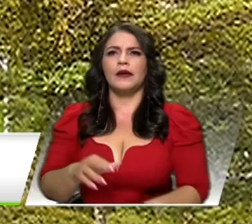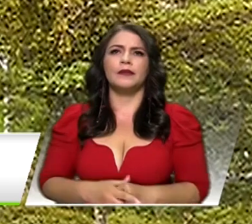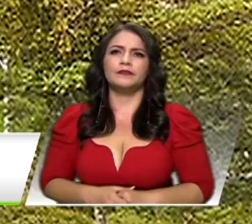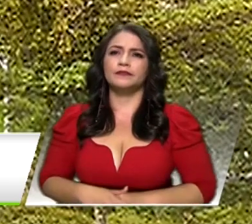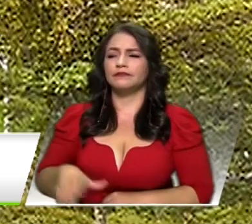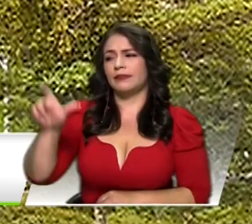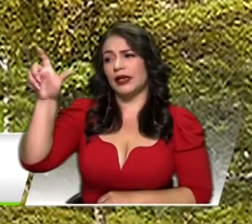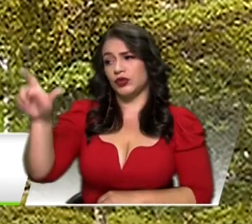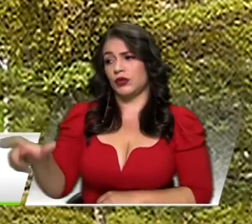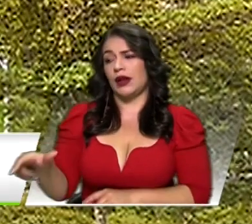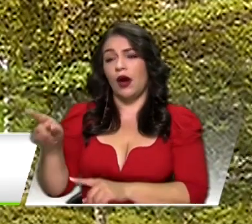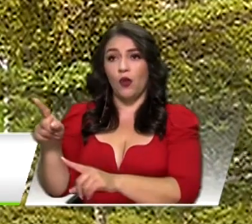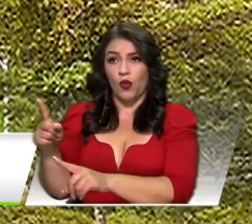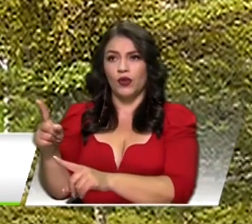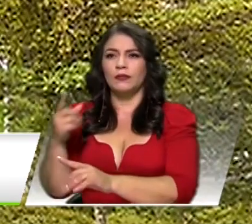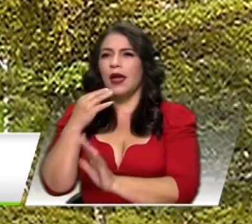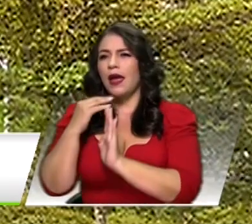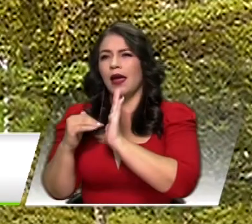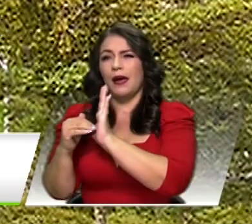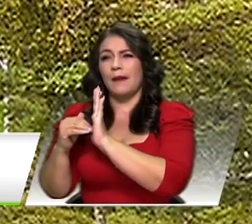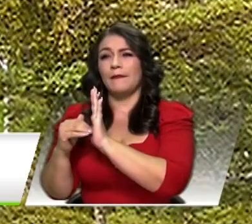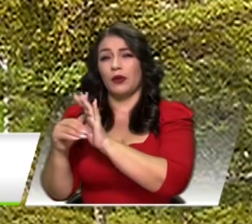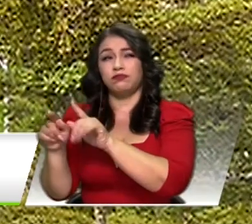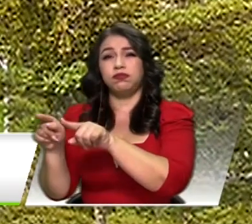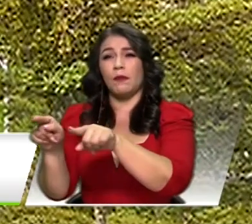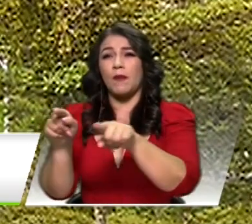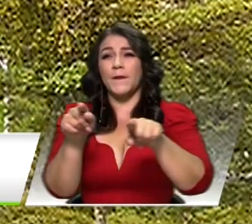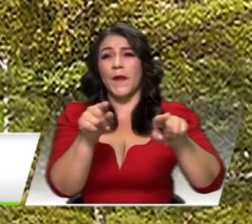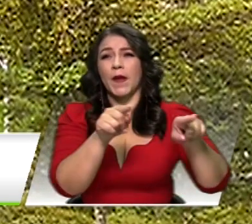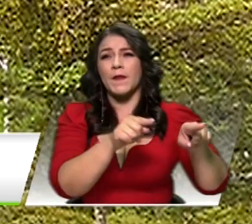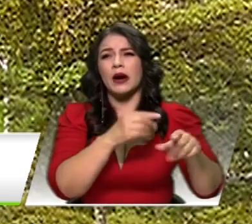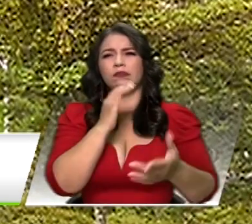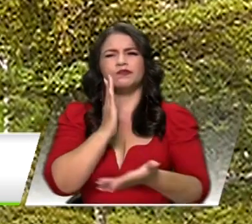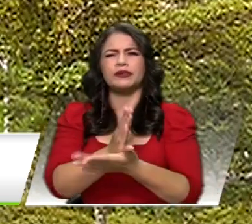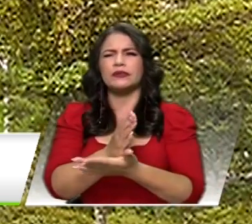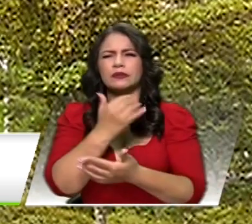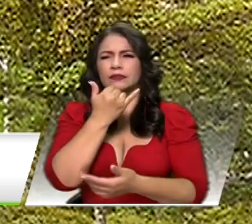ejemplo de muchos, de todos, de lo que allí se vivió.